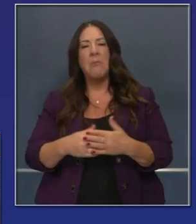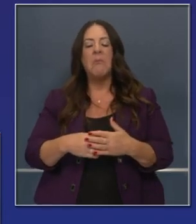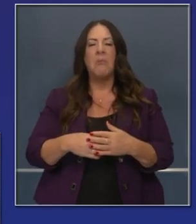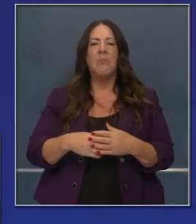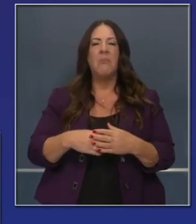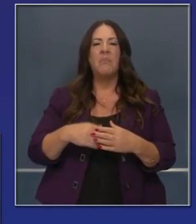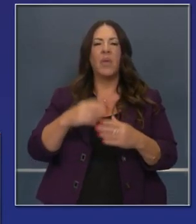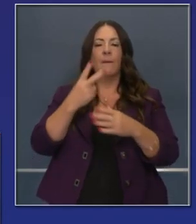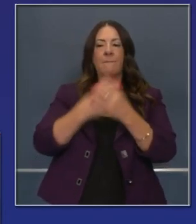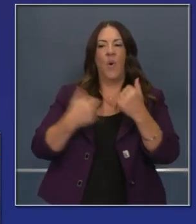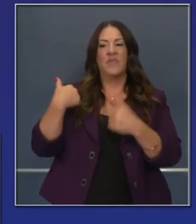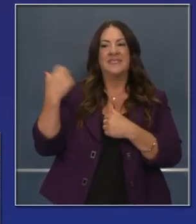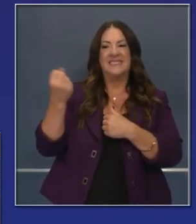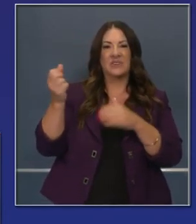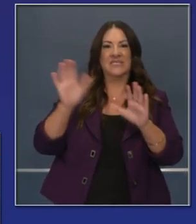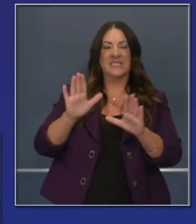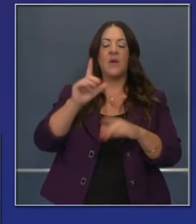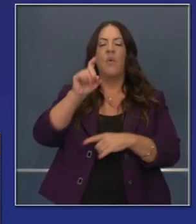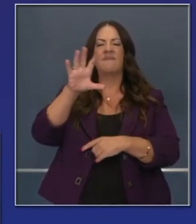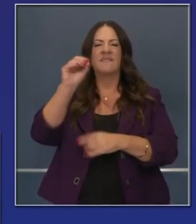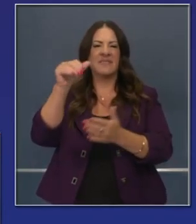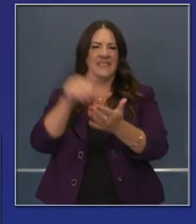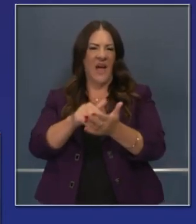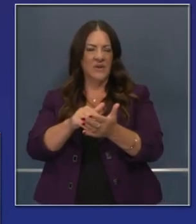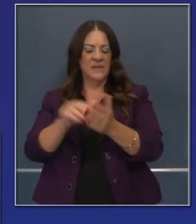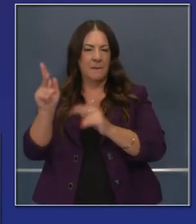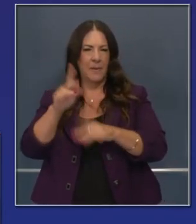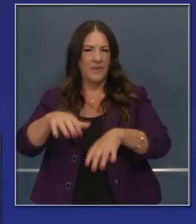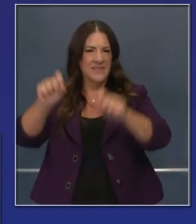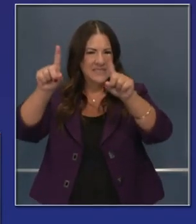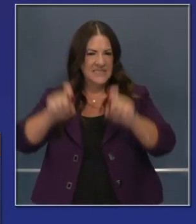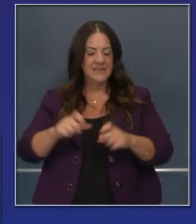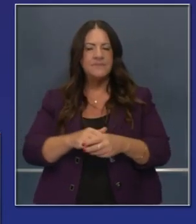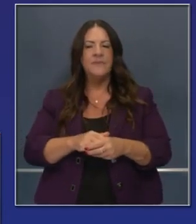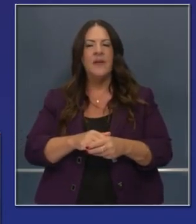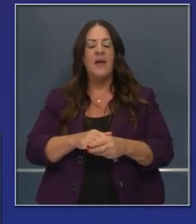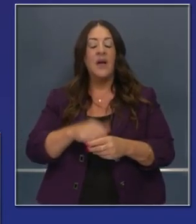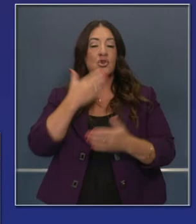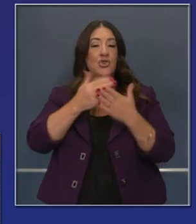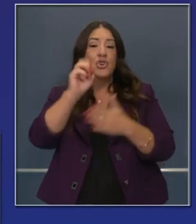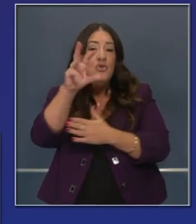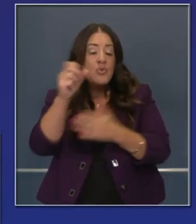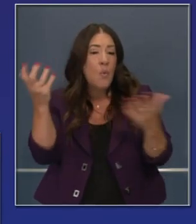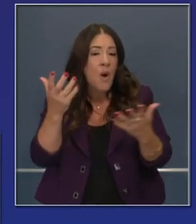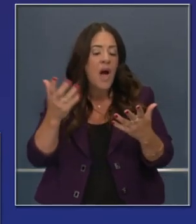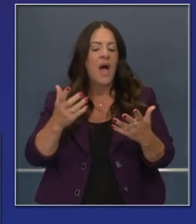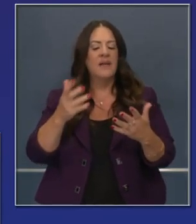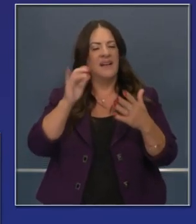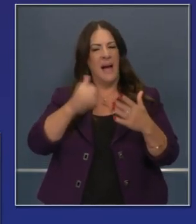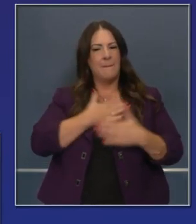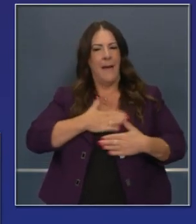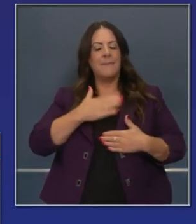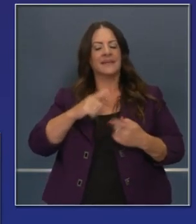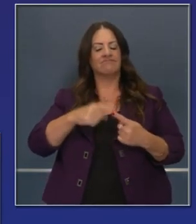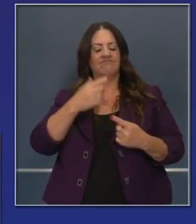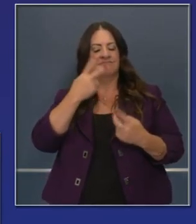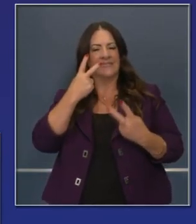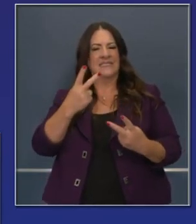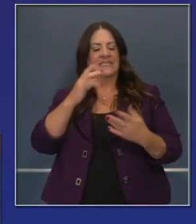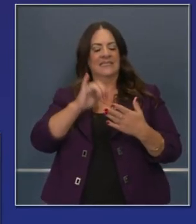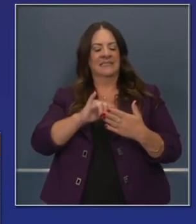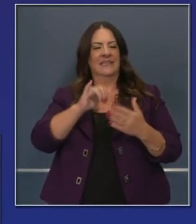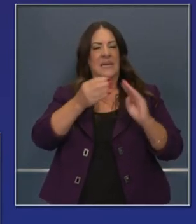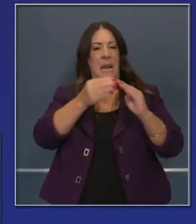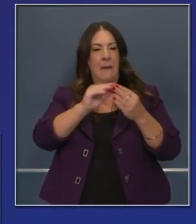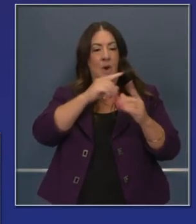semana. De hecho, fueron el sábado 150 mil y más. La buena noticia es que el índice de positividad sí sigue